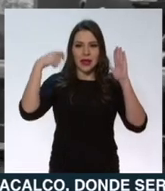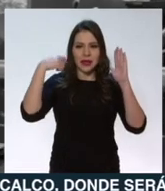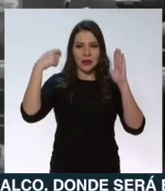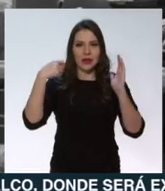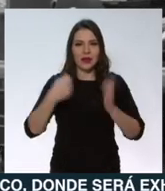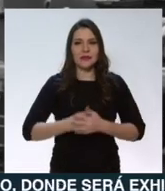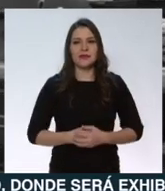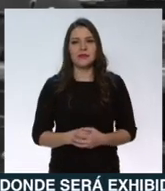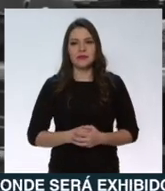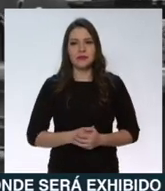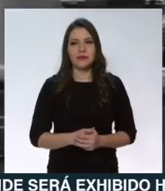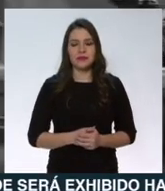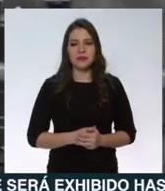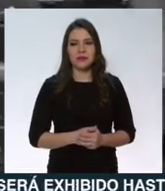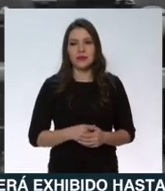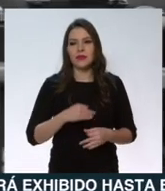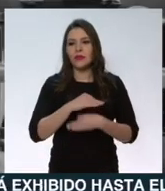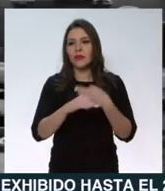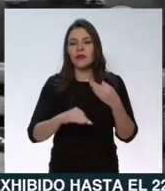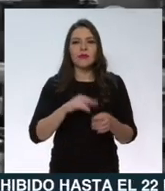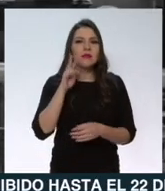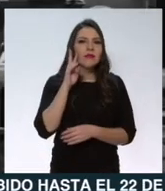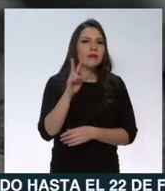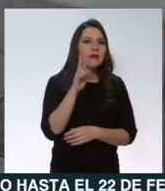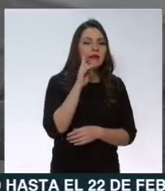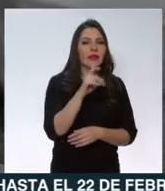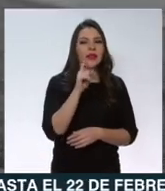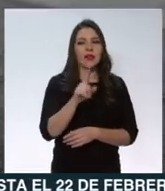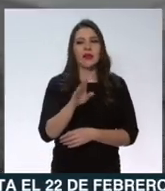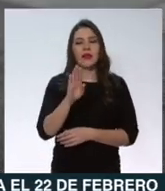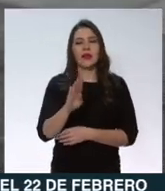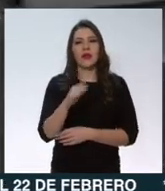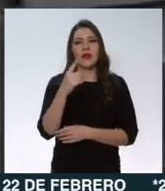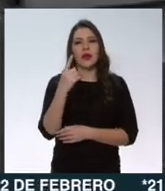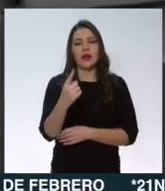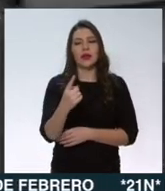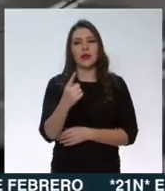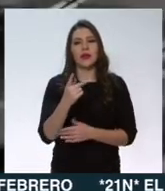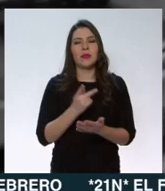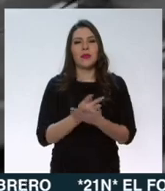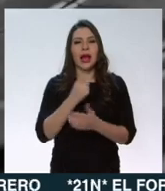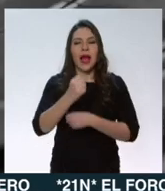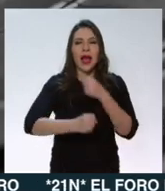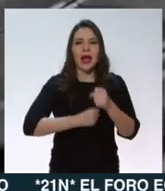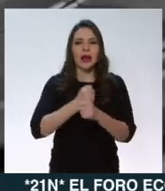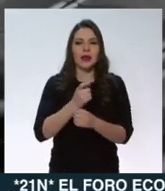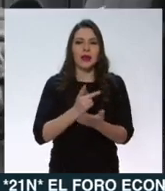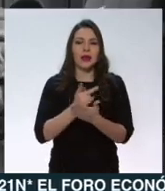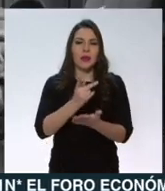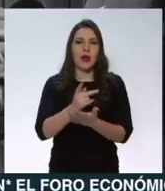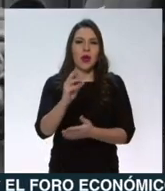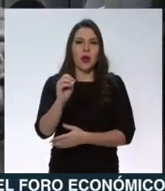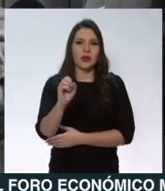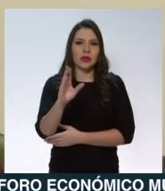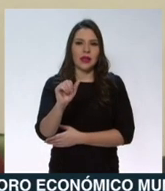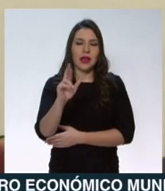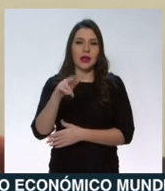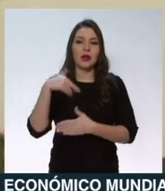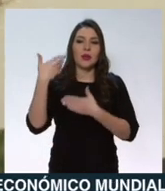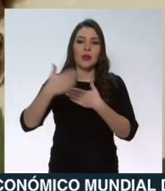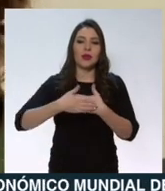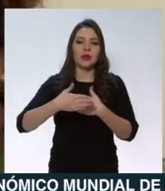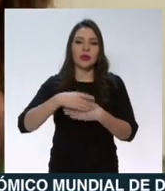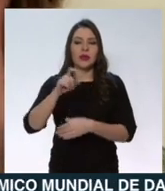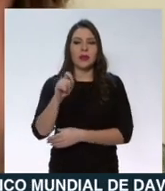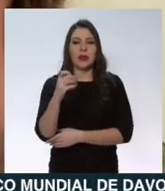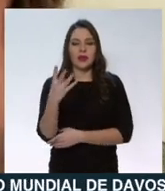¿verdad? Todos están pendientes de la 91 edición de los premios Oscar 2019 el próximo 24 de febrero. Los extranjeros